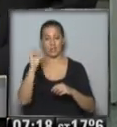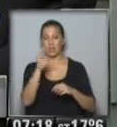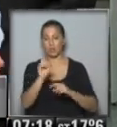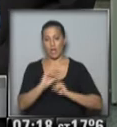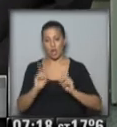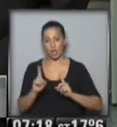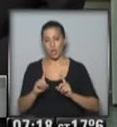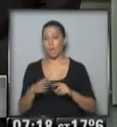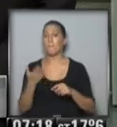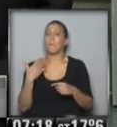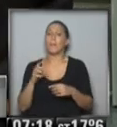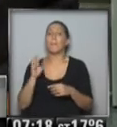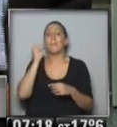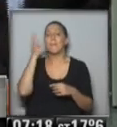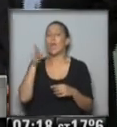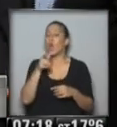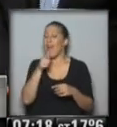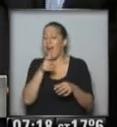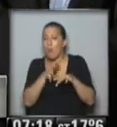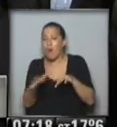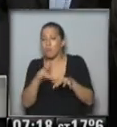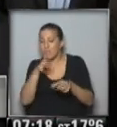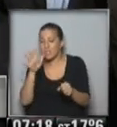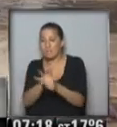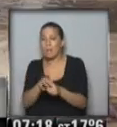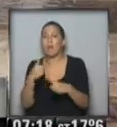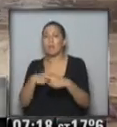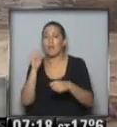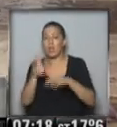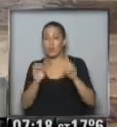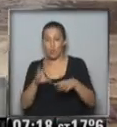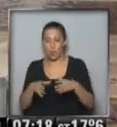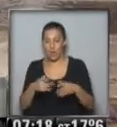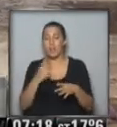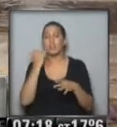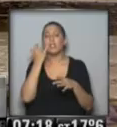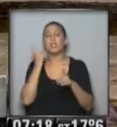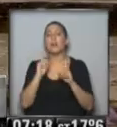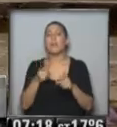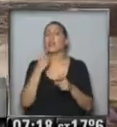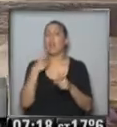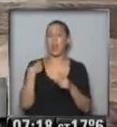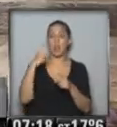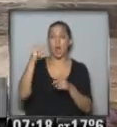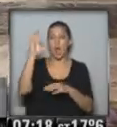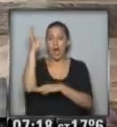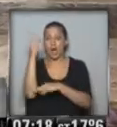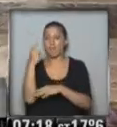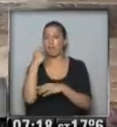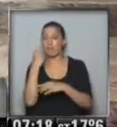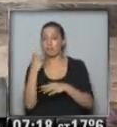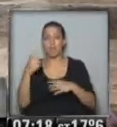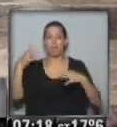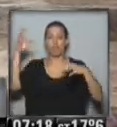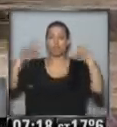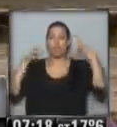los residuos que pueden entorpecer el normal escurrimiento del agua y, por supuesto, mantenerse alejado de los árboles en caso de tormentas, de árboles